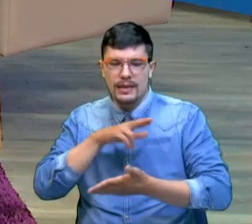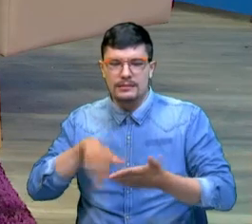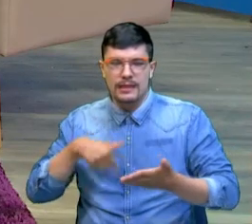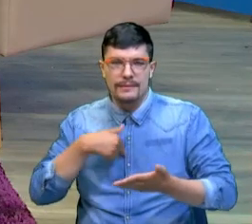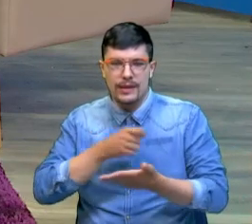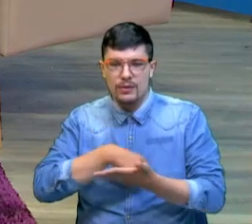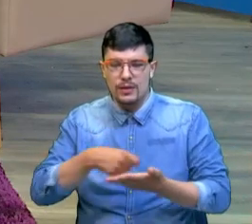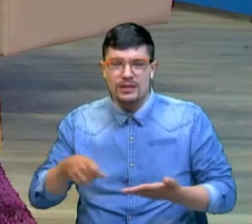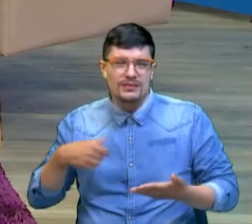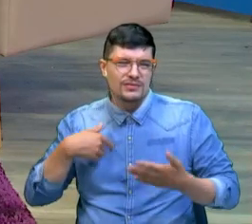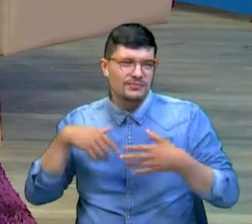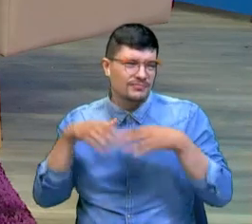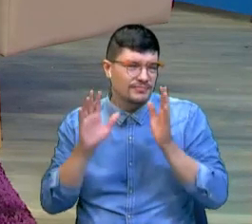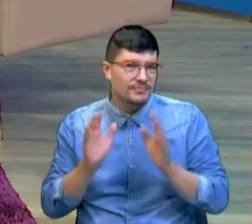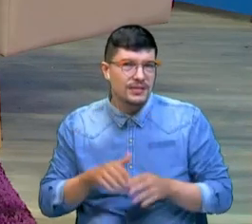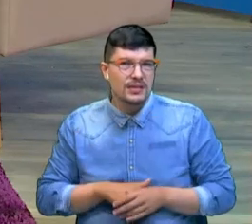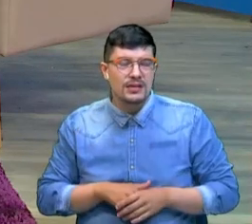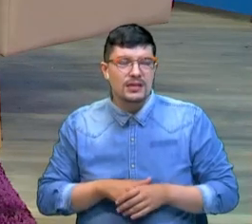entonces